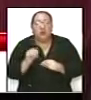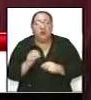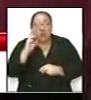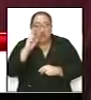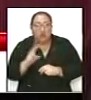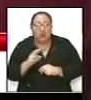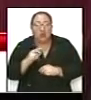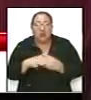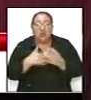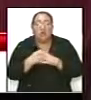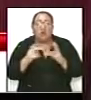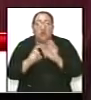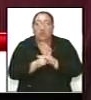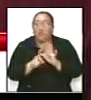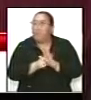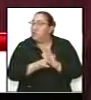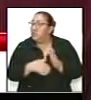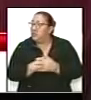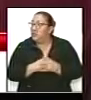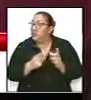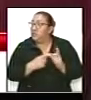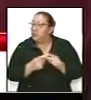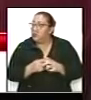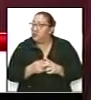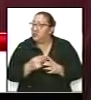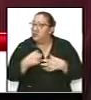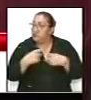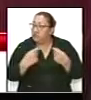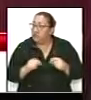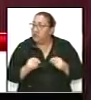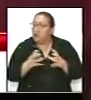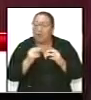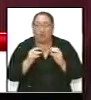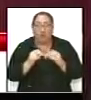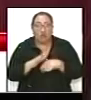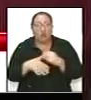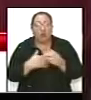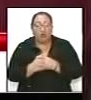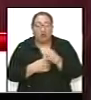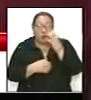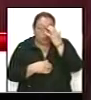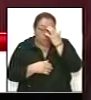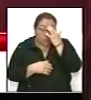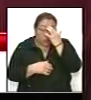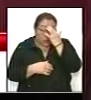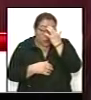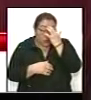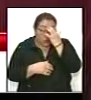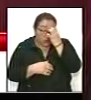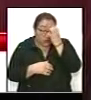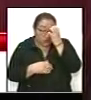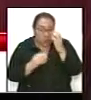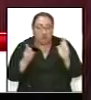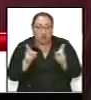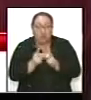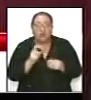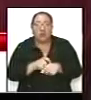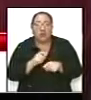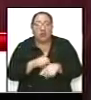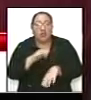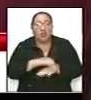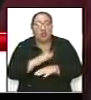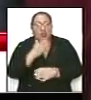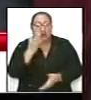o motivación legal. Entonces, trataré de abundar en el breve espacio